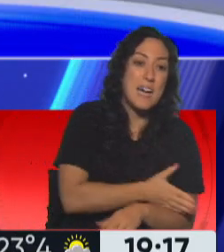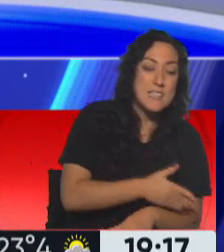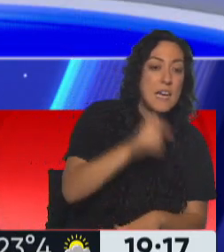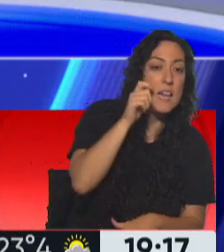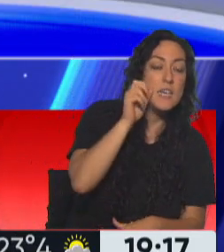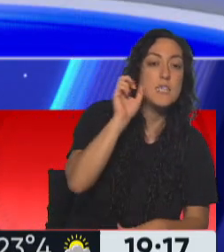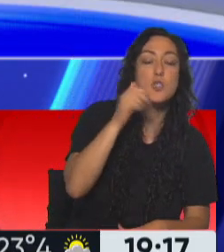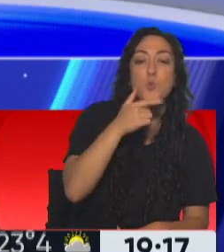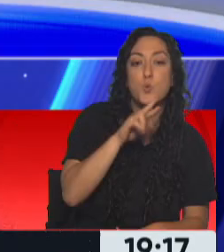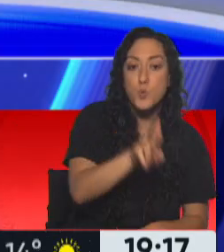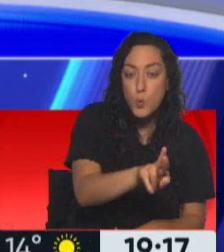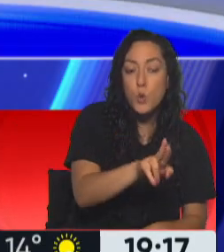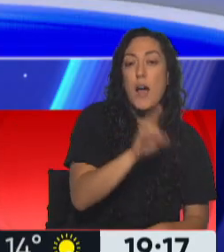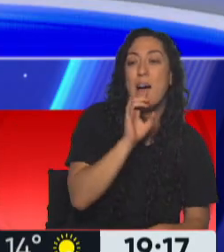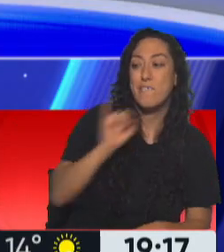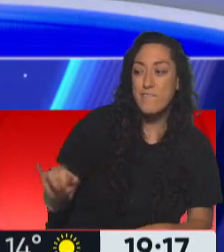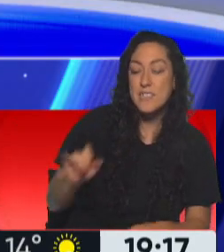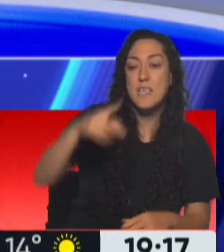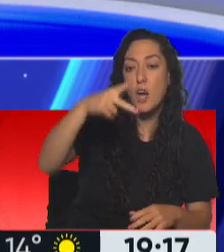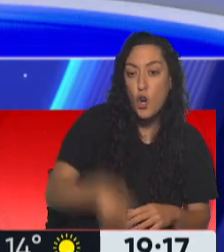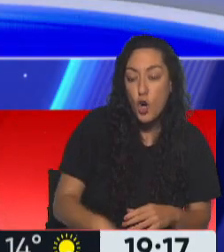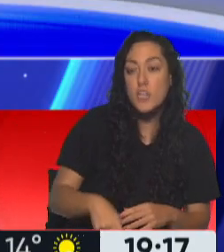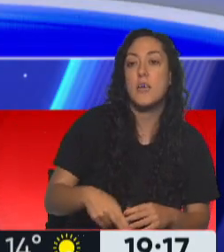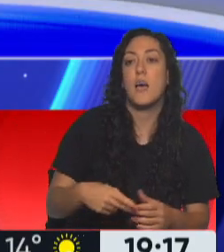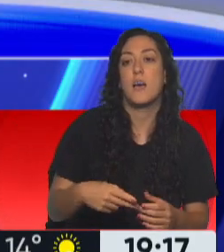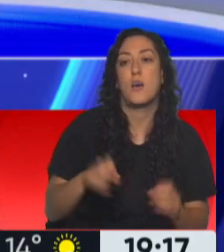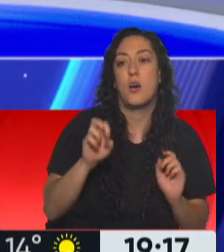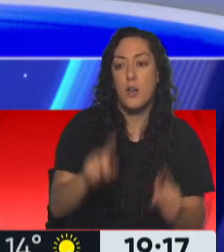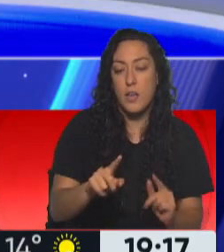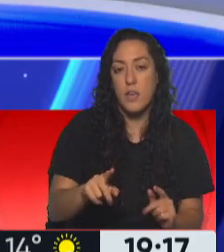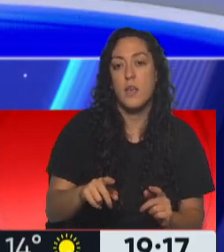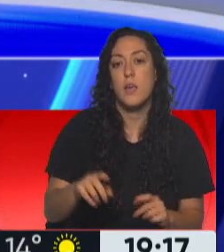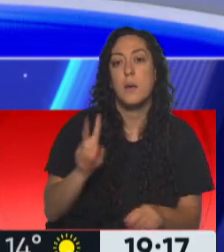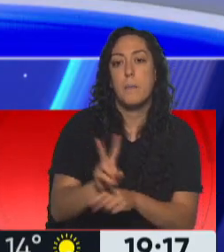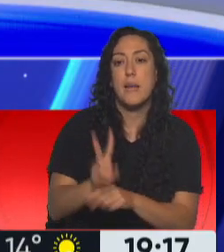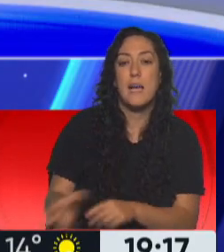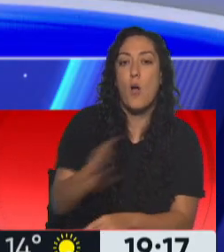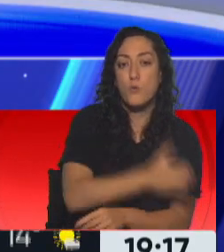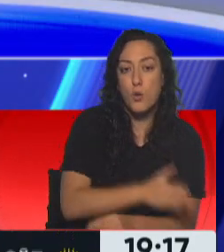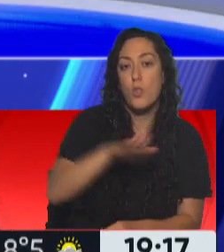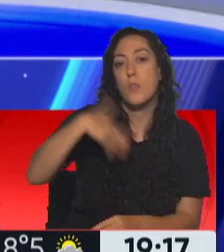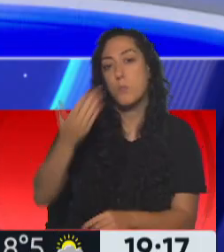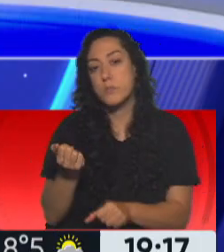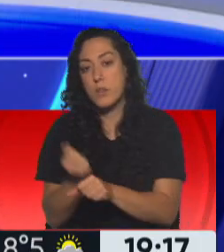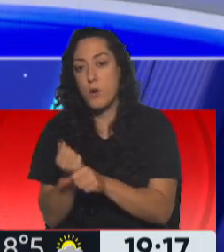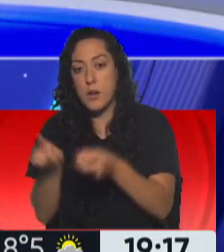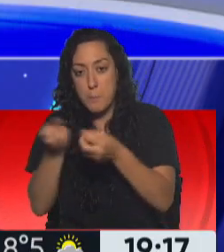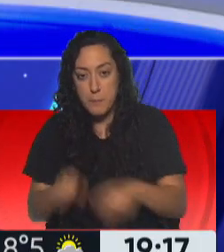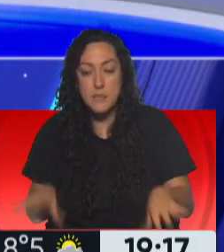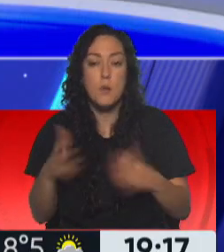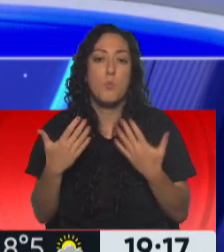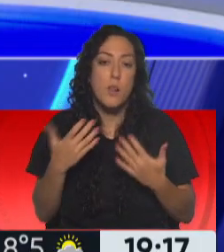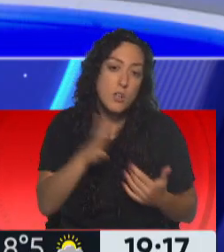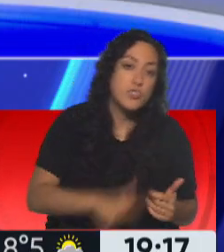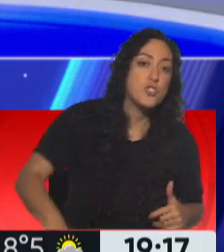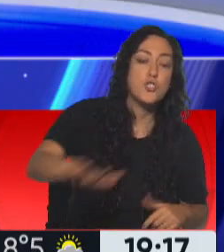gas, primero, Edesur debe cortar nuevamente la electricidad por precaución. Es decir, que esa zona de